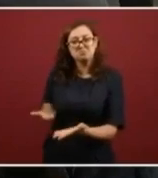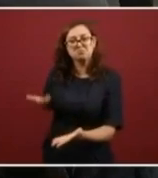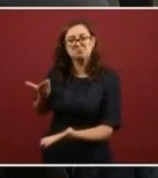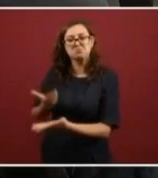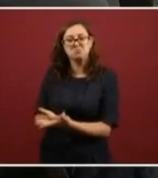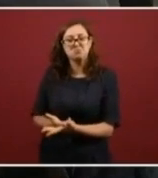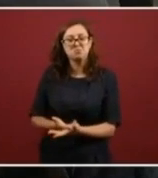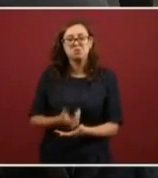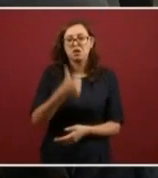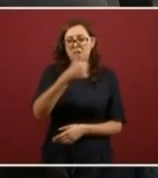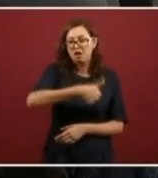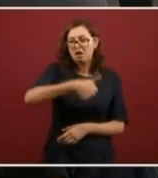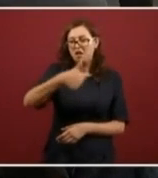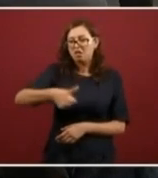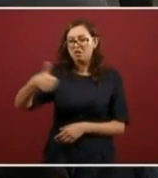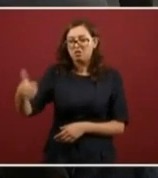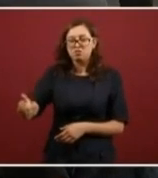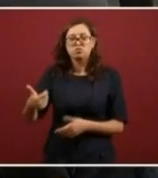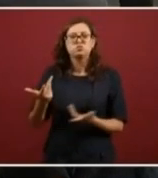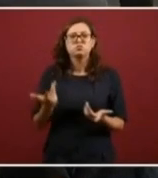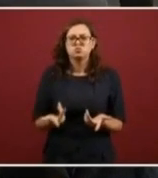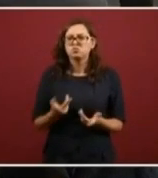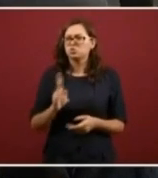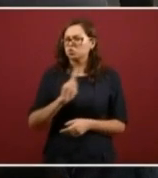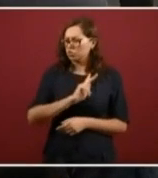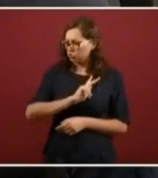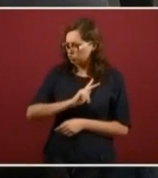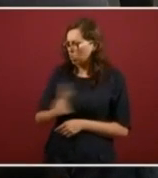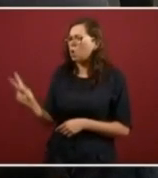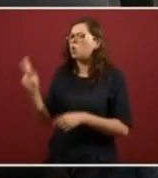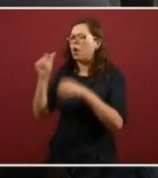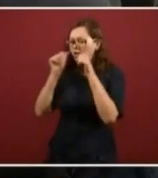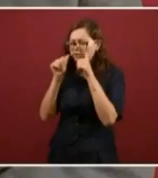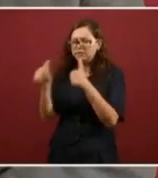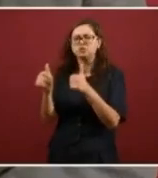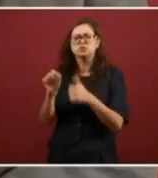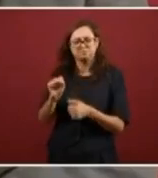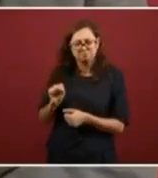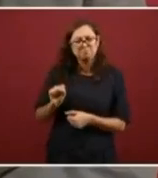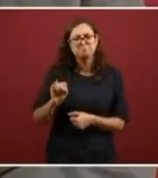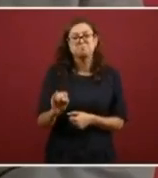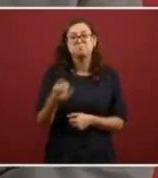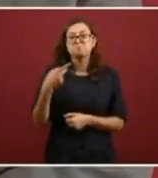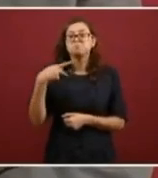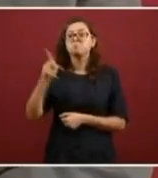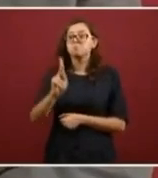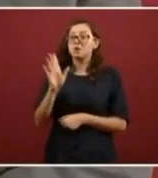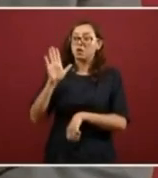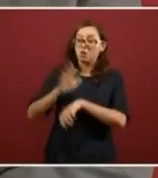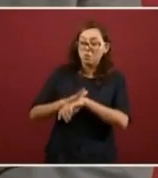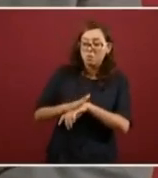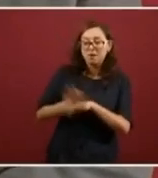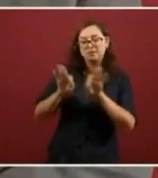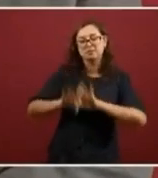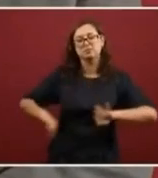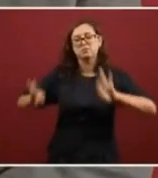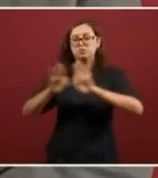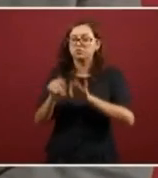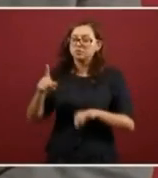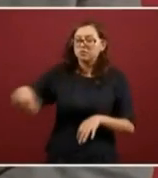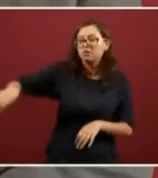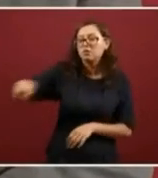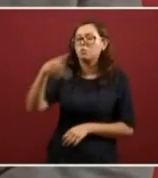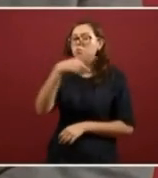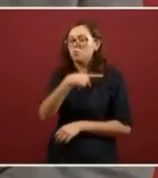de atender a todos, pero de darle preferencia a los pequeños productores. ¿Qué